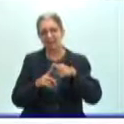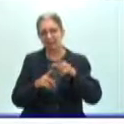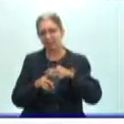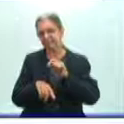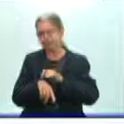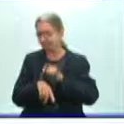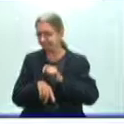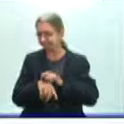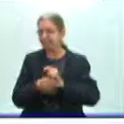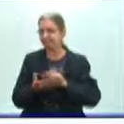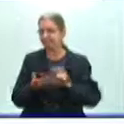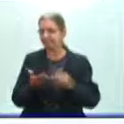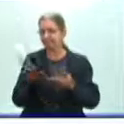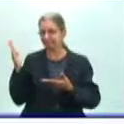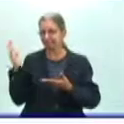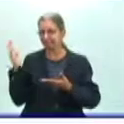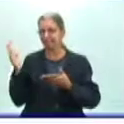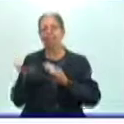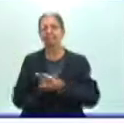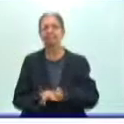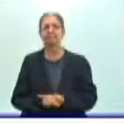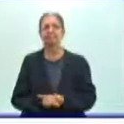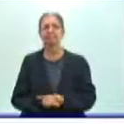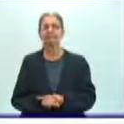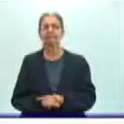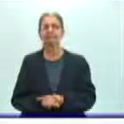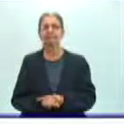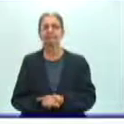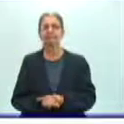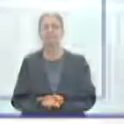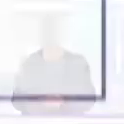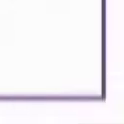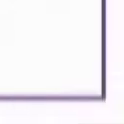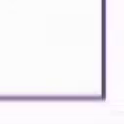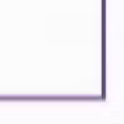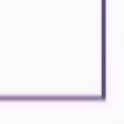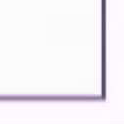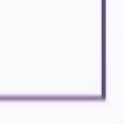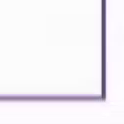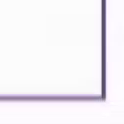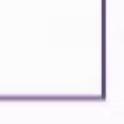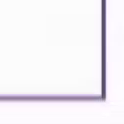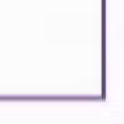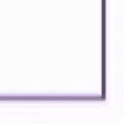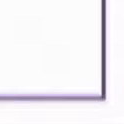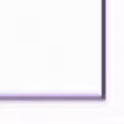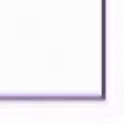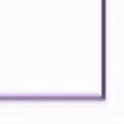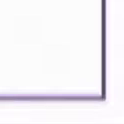tiempo para que lo puedas hacer.